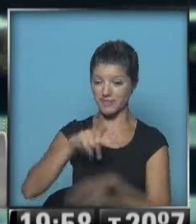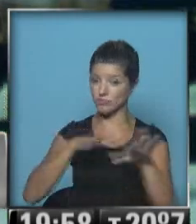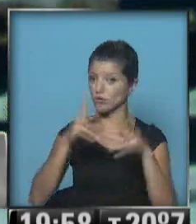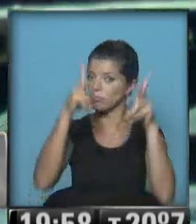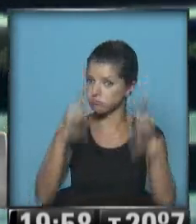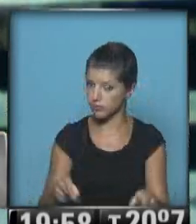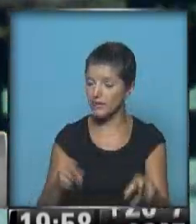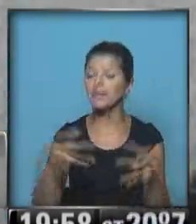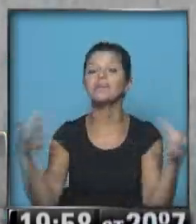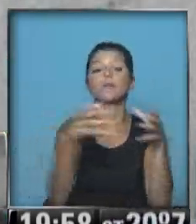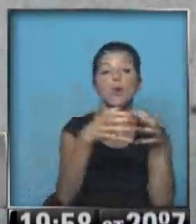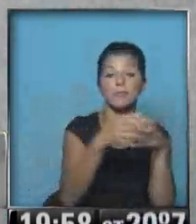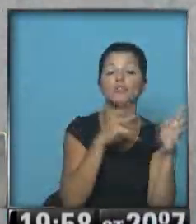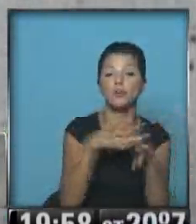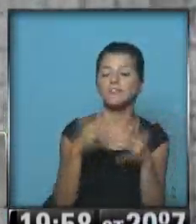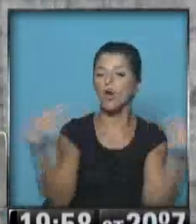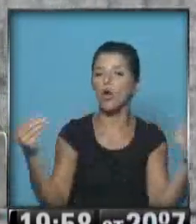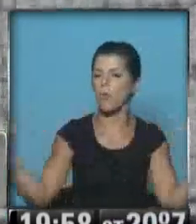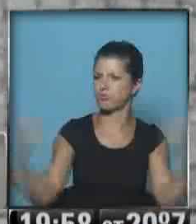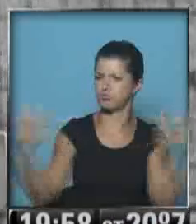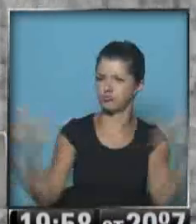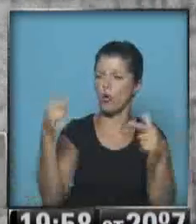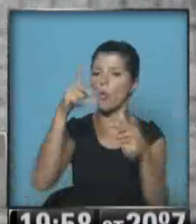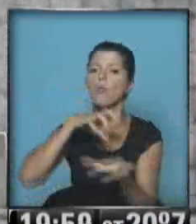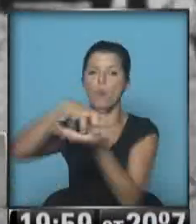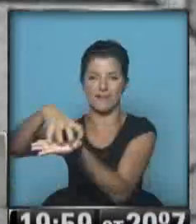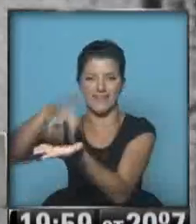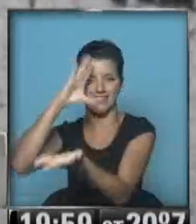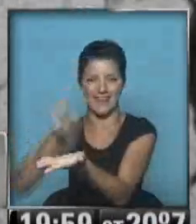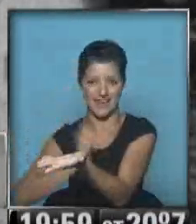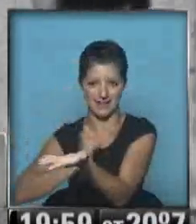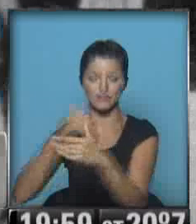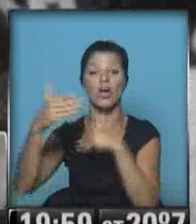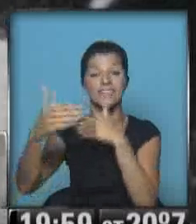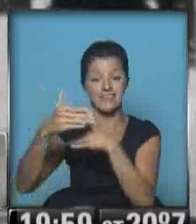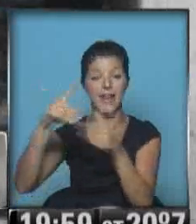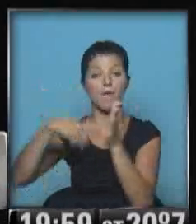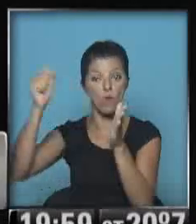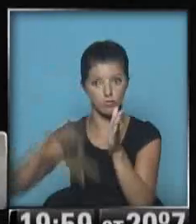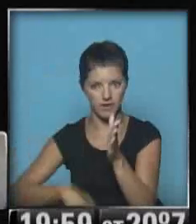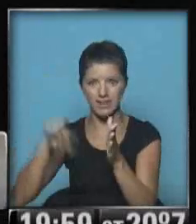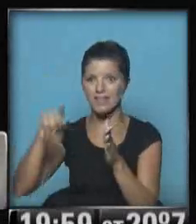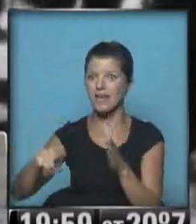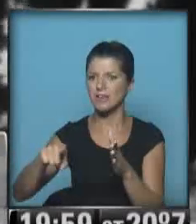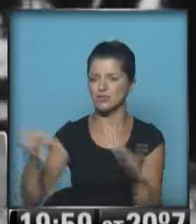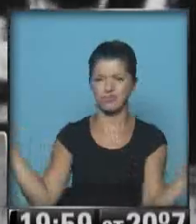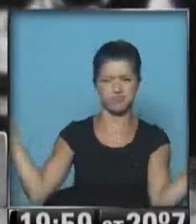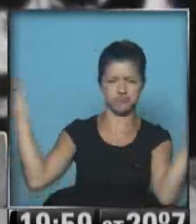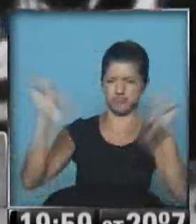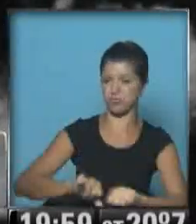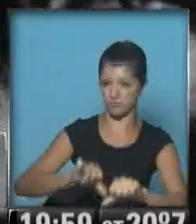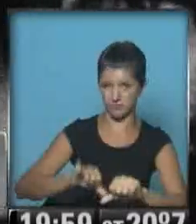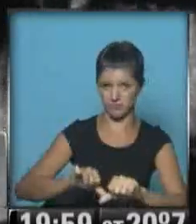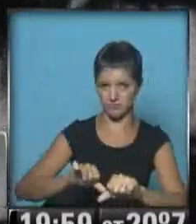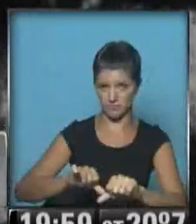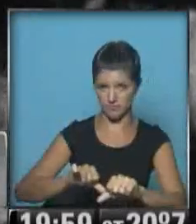el movimiento terrorista respondió con un ataque contra un cuartel del ejército cerca de Buenos Aires fue una derrota aplastante y decisiva